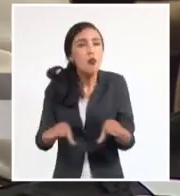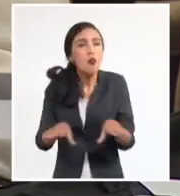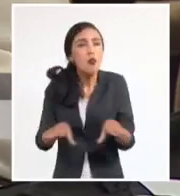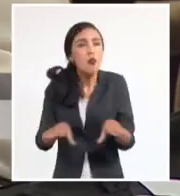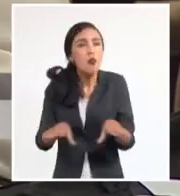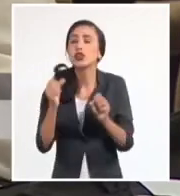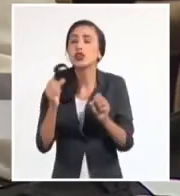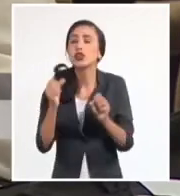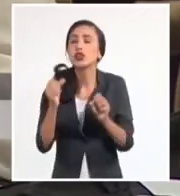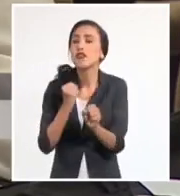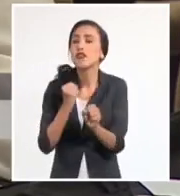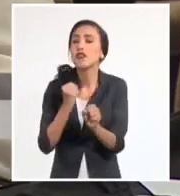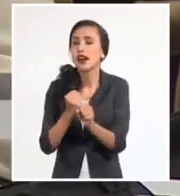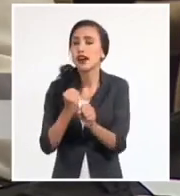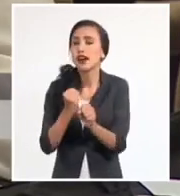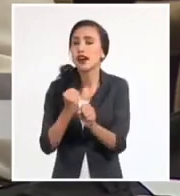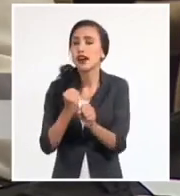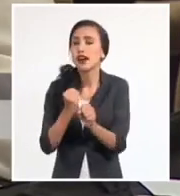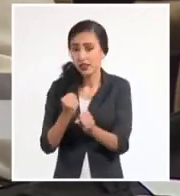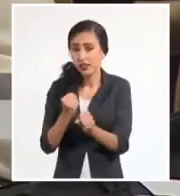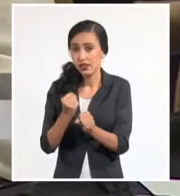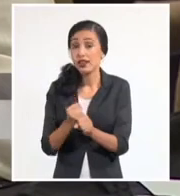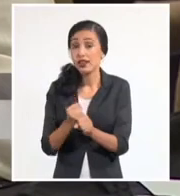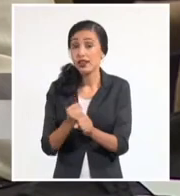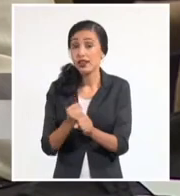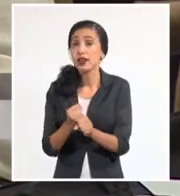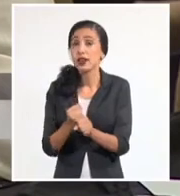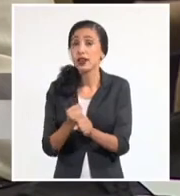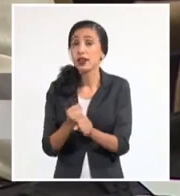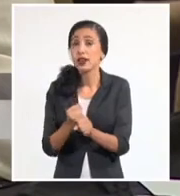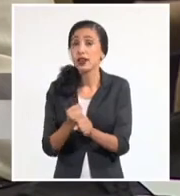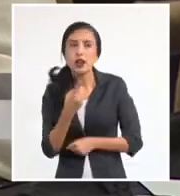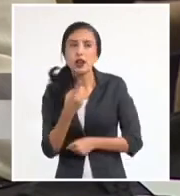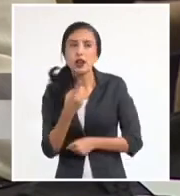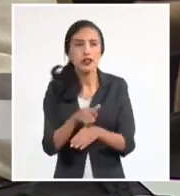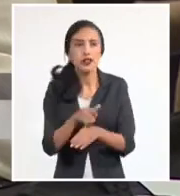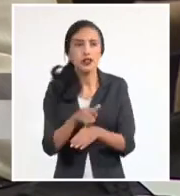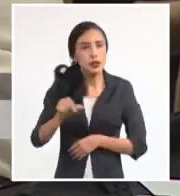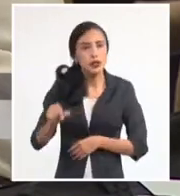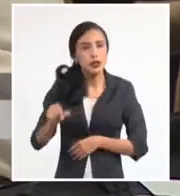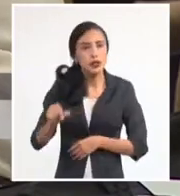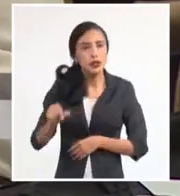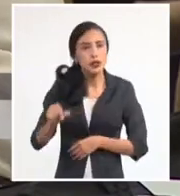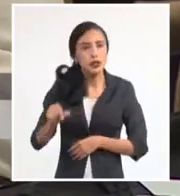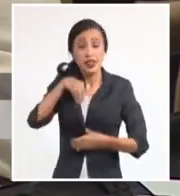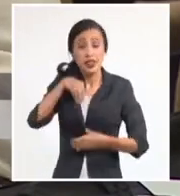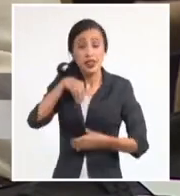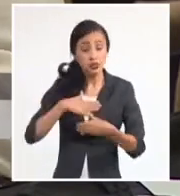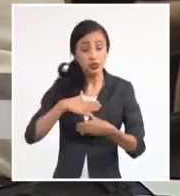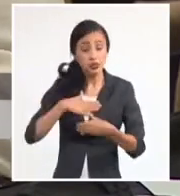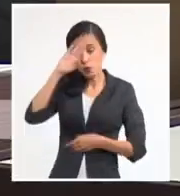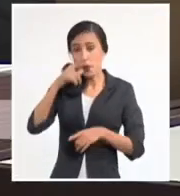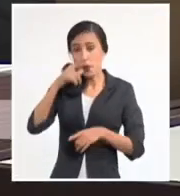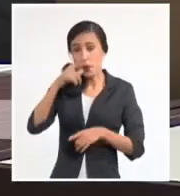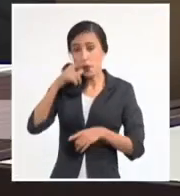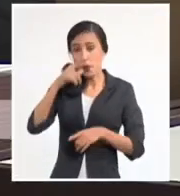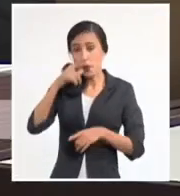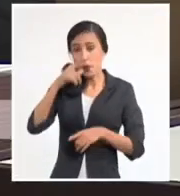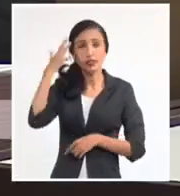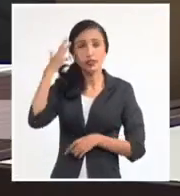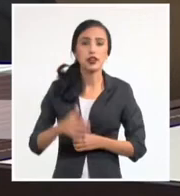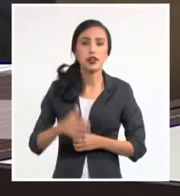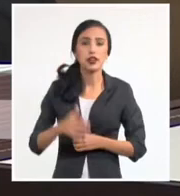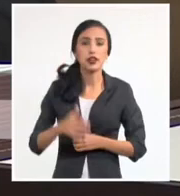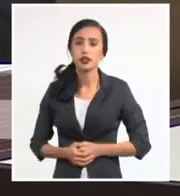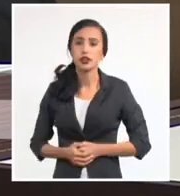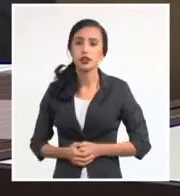con la singularidad de las personas, de los sectores, a lo interno de Cuba y también en el exterior. Hay